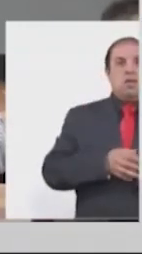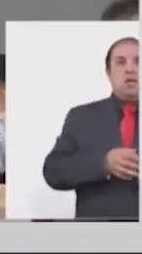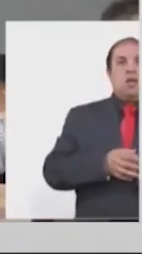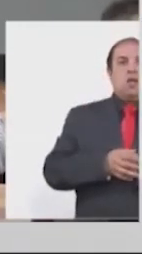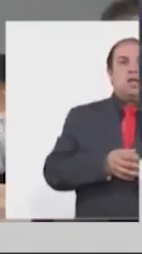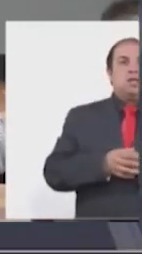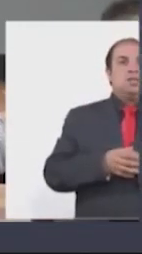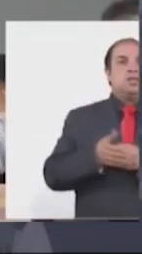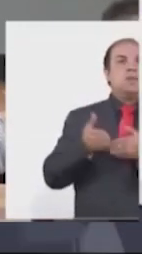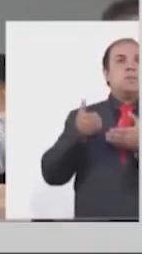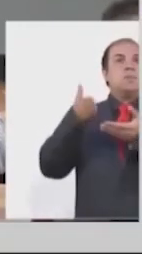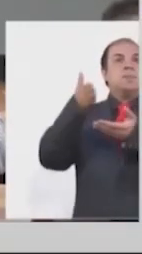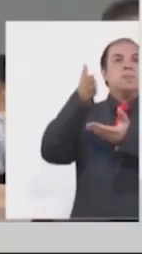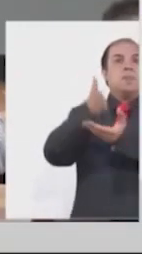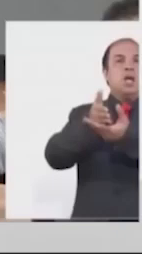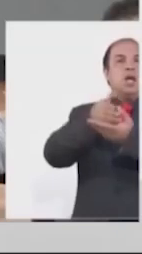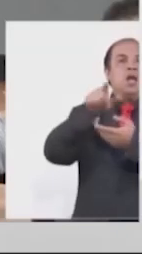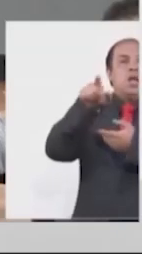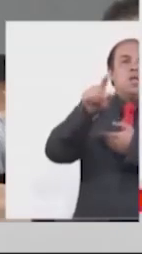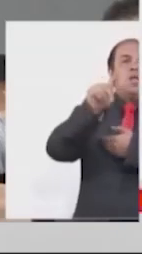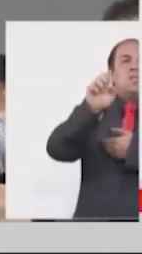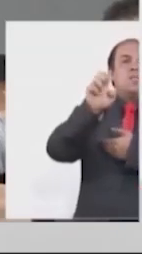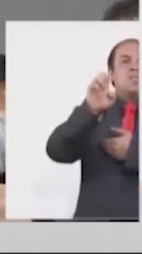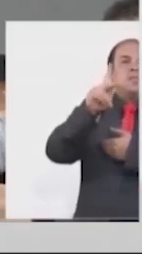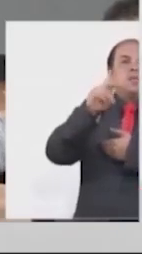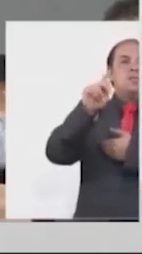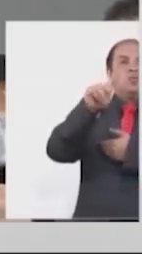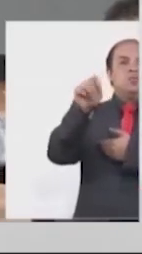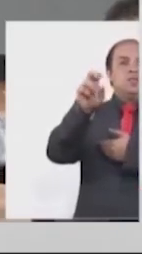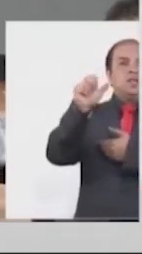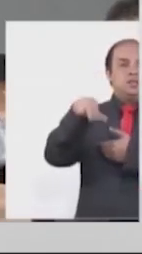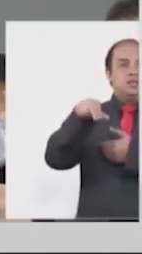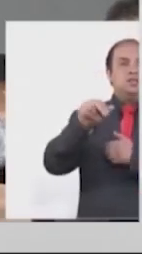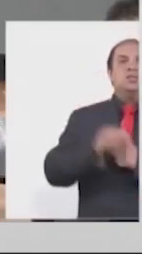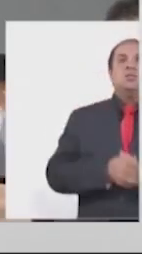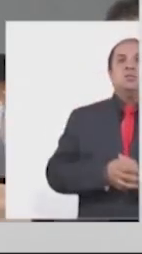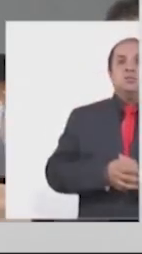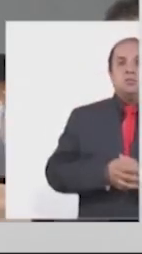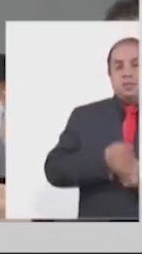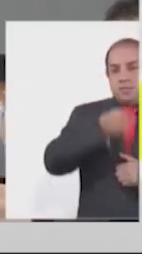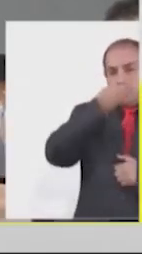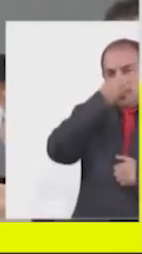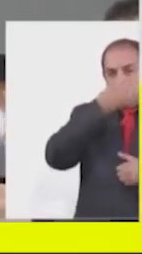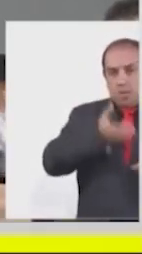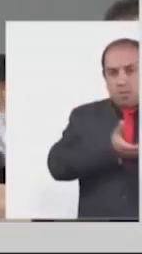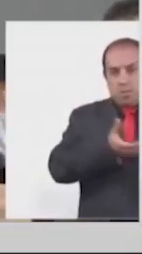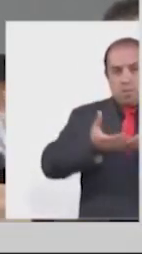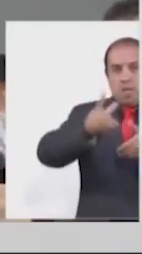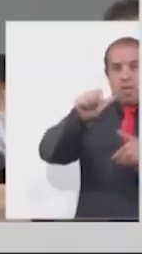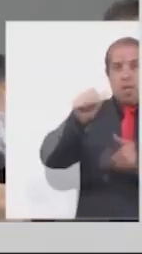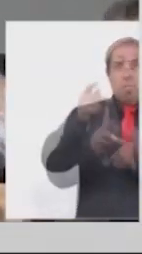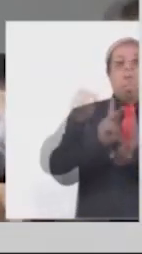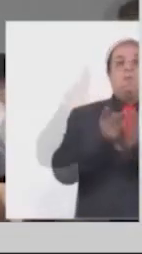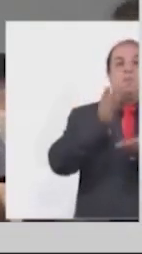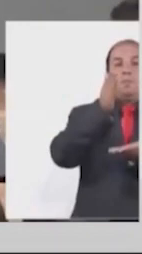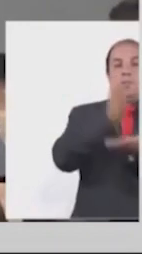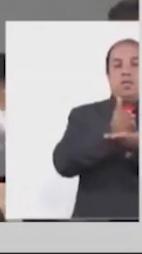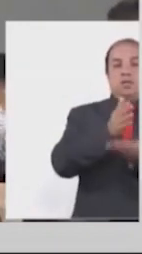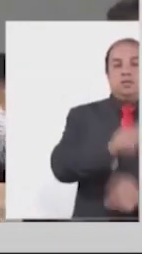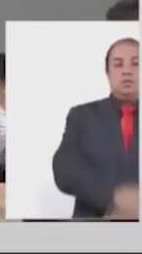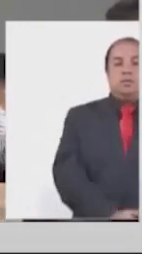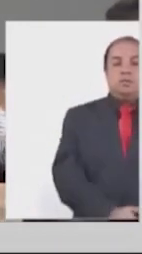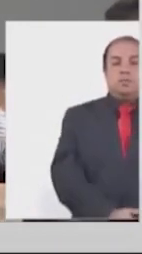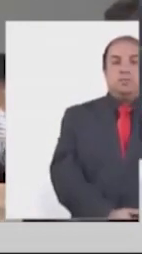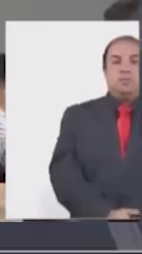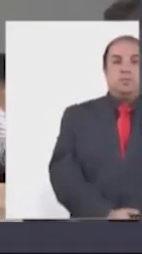resulta que pues va a tener que ser una lucha de poderes donde yo Lamento que el hilo se va a romper por lo más delgado Raúl como siempre normalmente en esto no